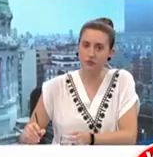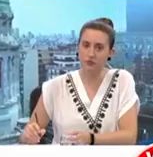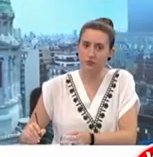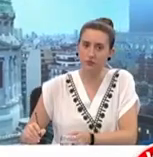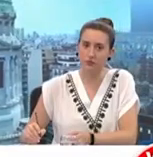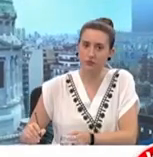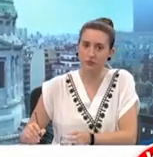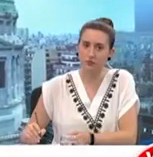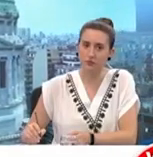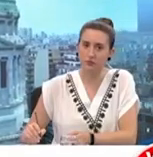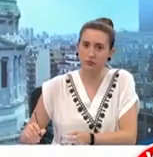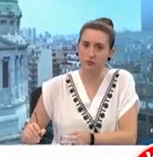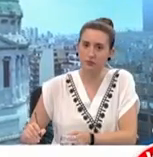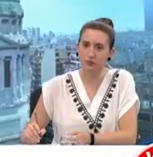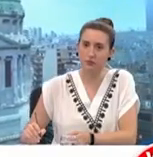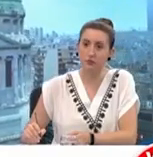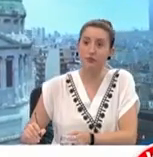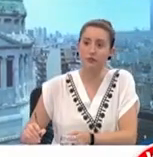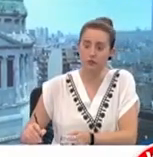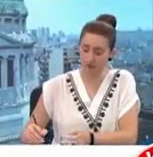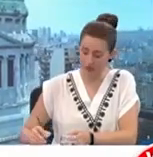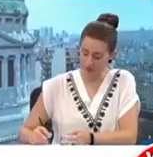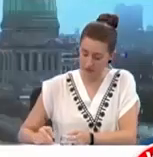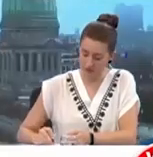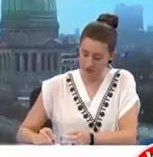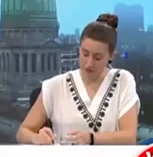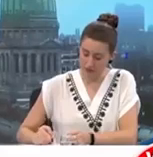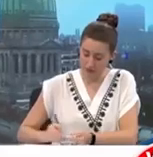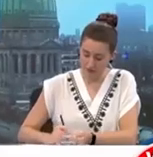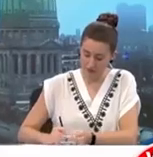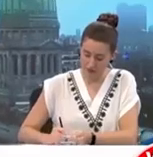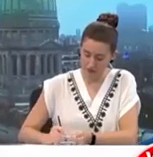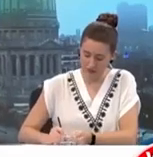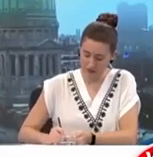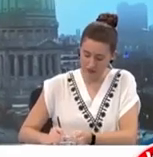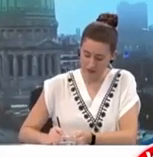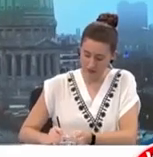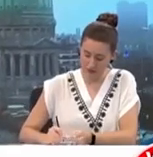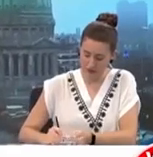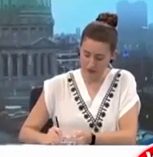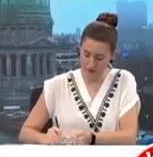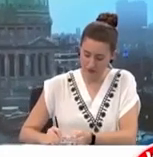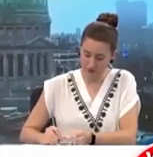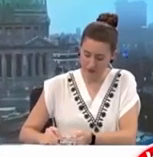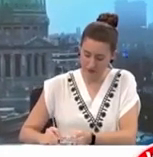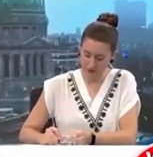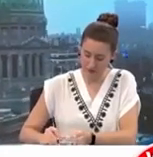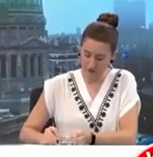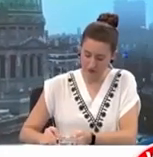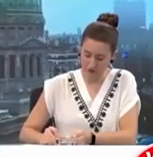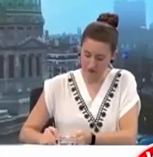que a mí en lo personal no me simpatiza, honestamente. Creo que es un tema que